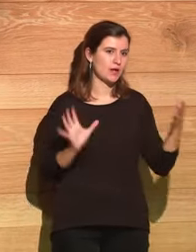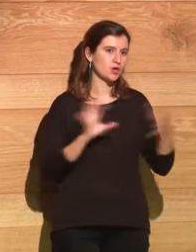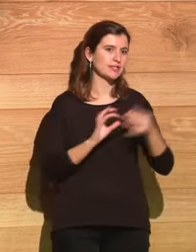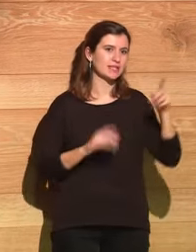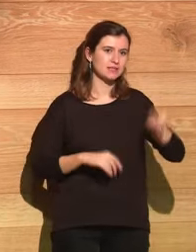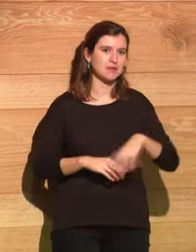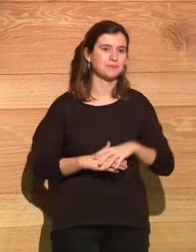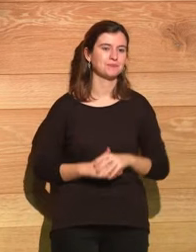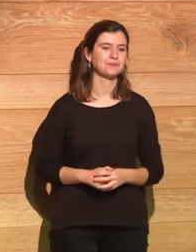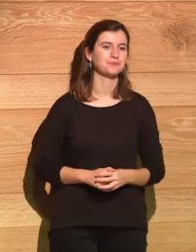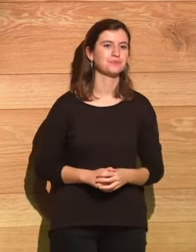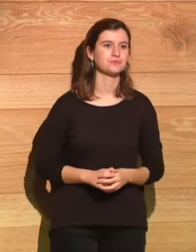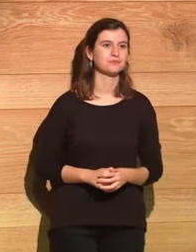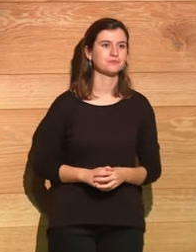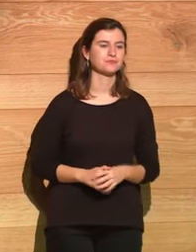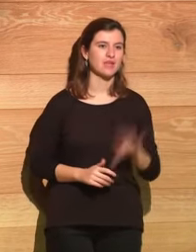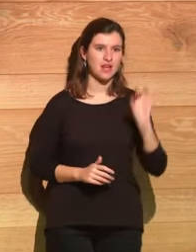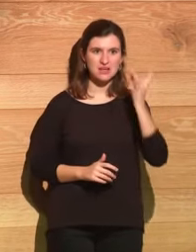la idea.